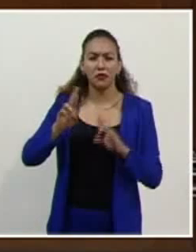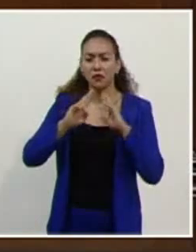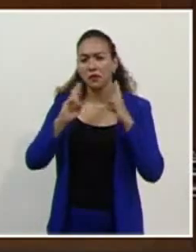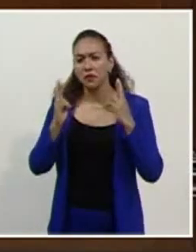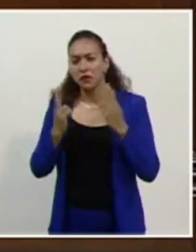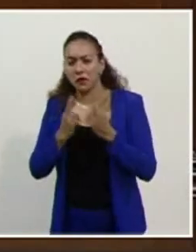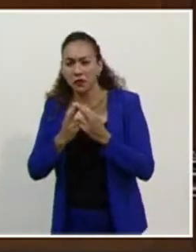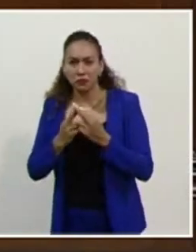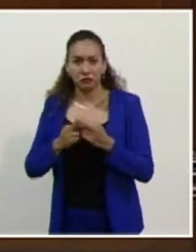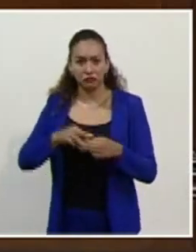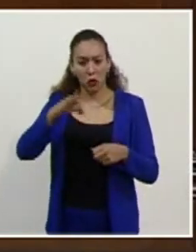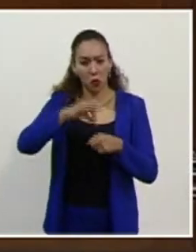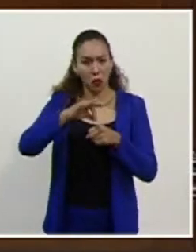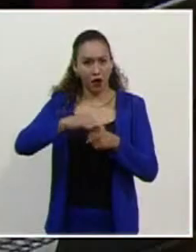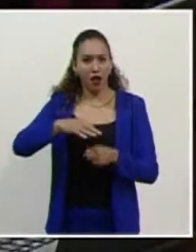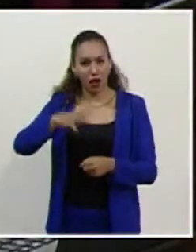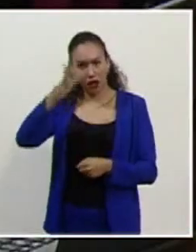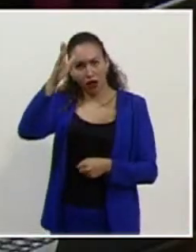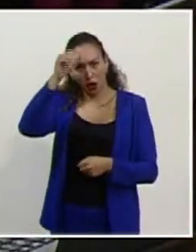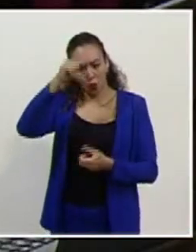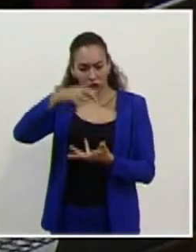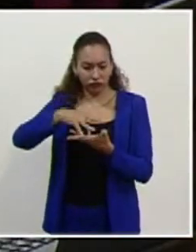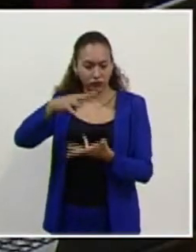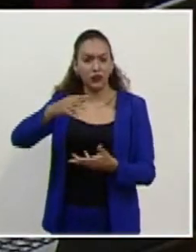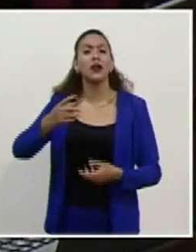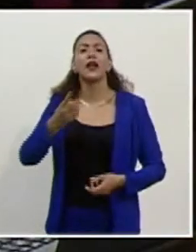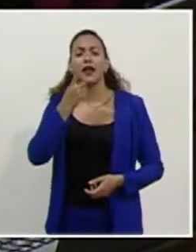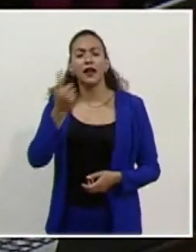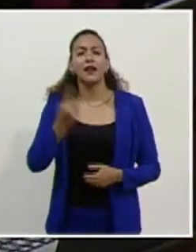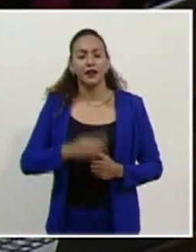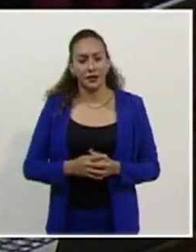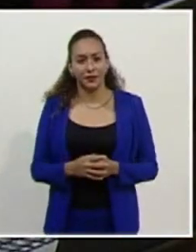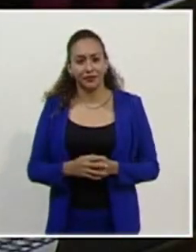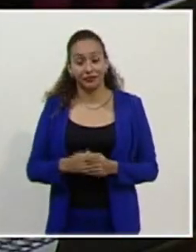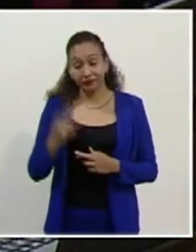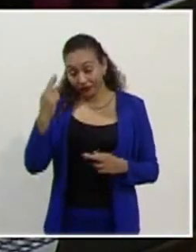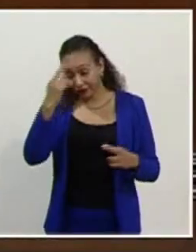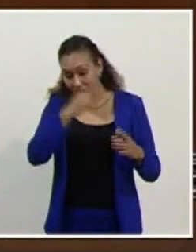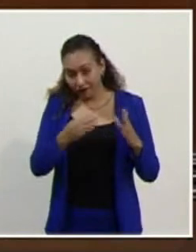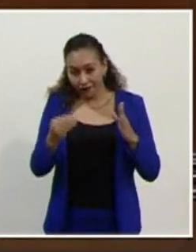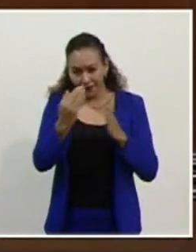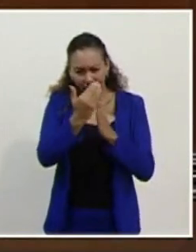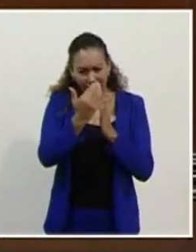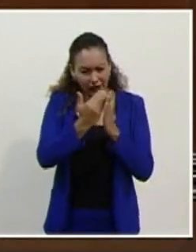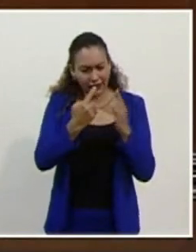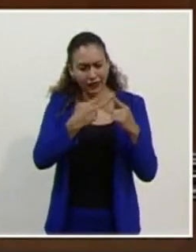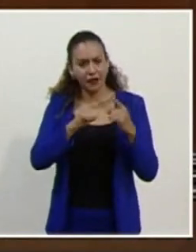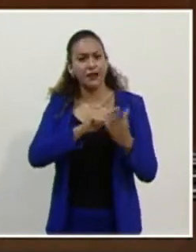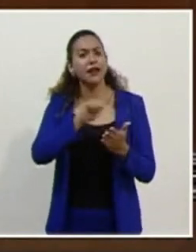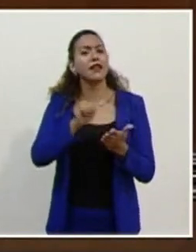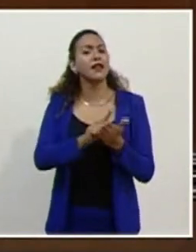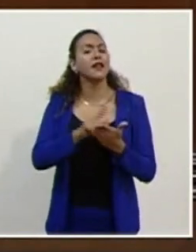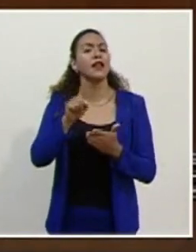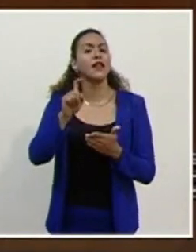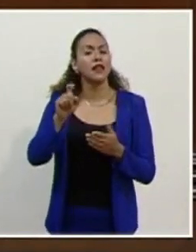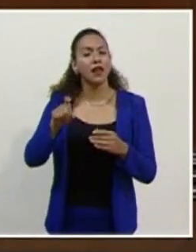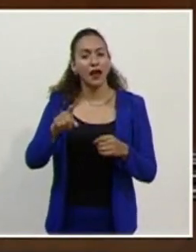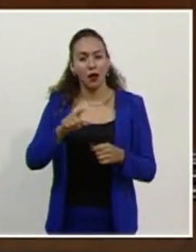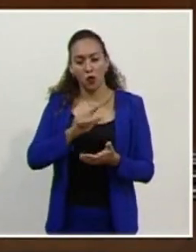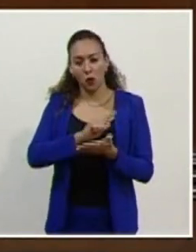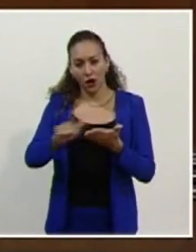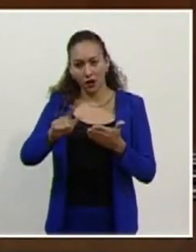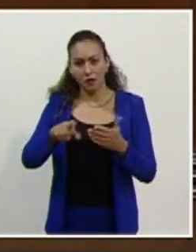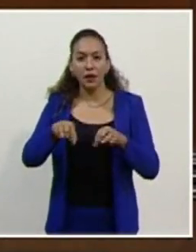Justicia, por mayoría de votos, declaró la invalidez de disposiciones de la Ley de Agua Potable y Alcantarillado